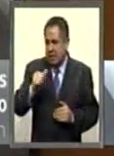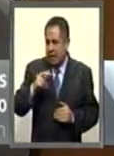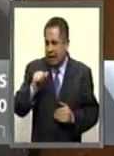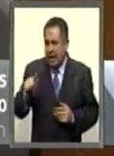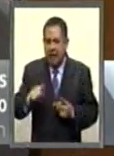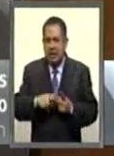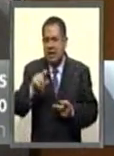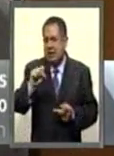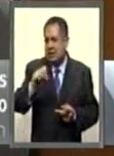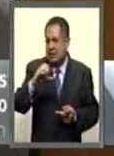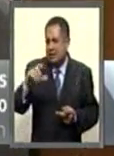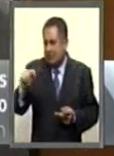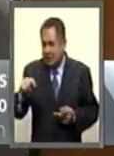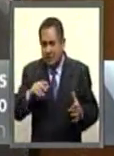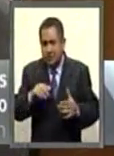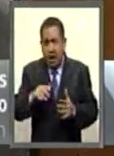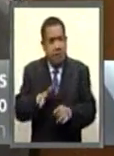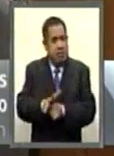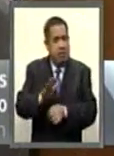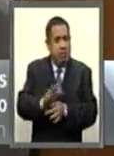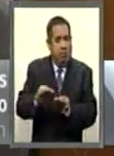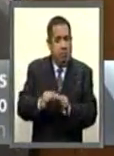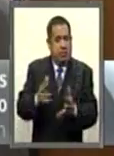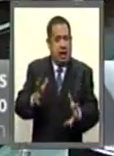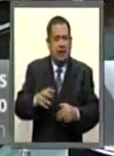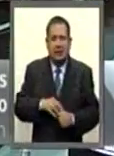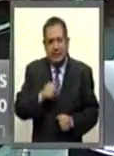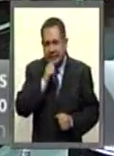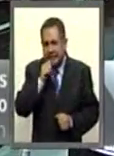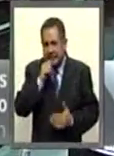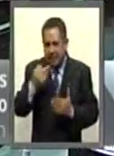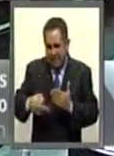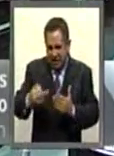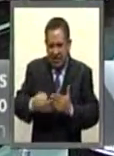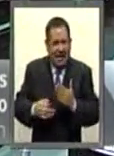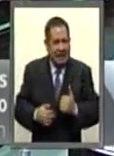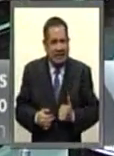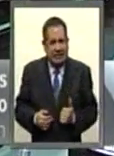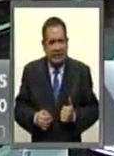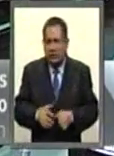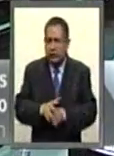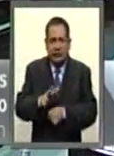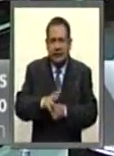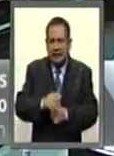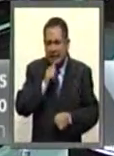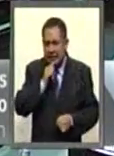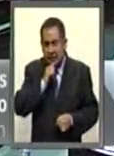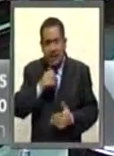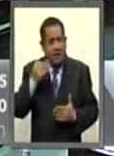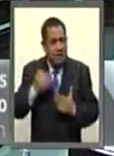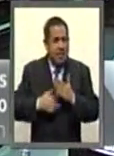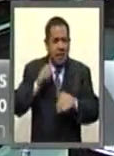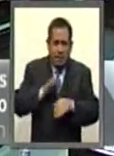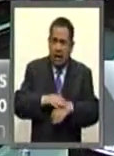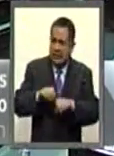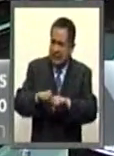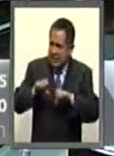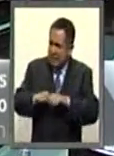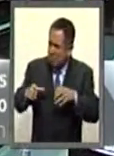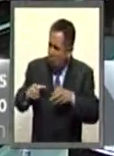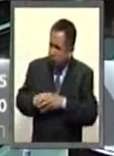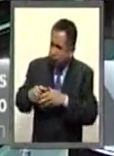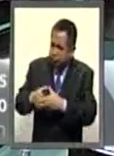Comunicaciones y Transportes, pero no ha sido suficiente. No es suficiente porque necesitamos hacer un gran equipo, sí,